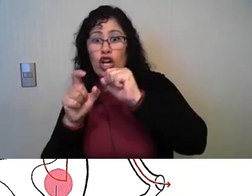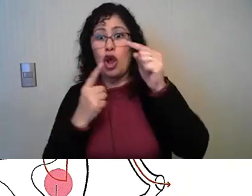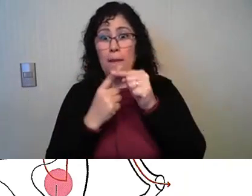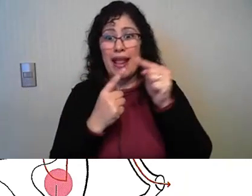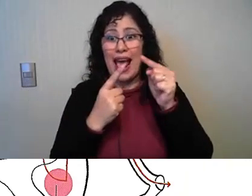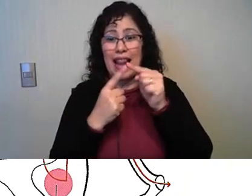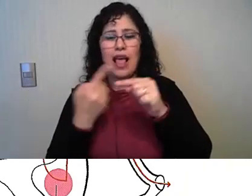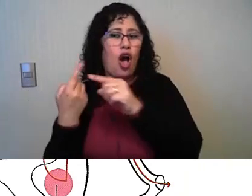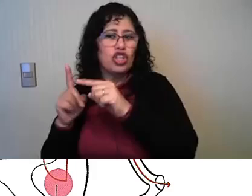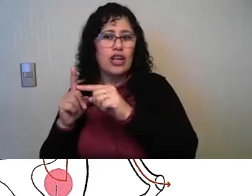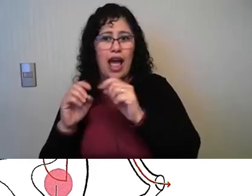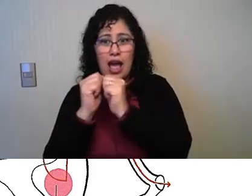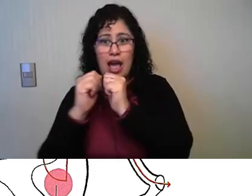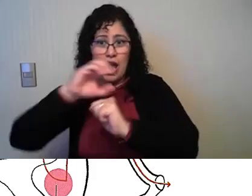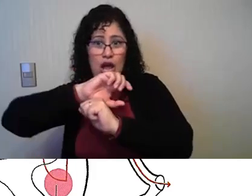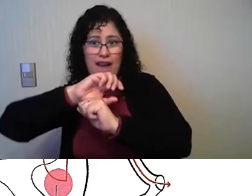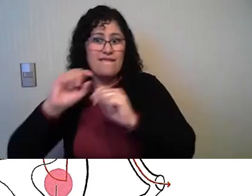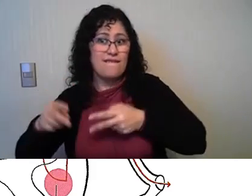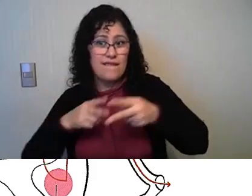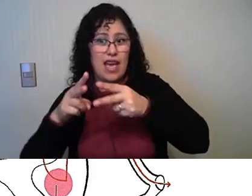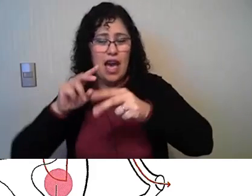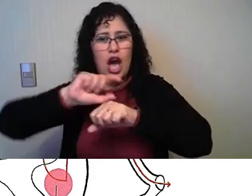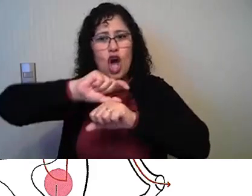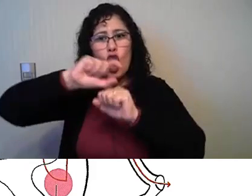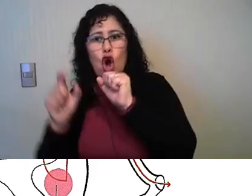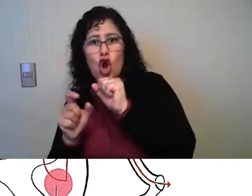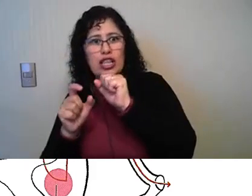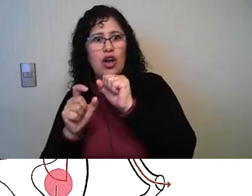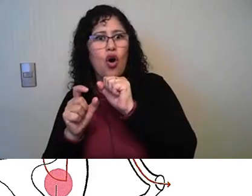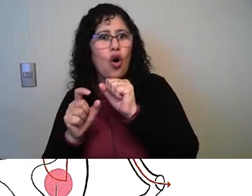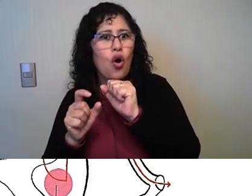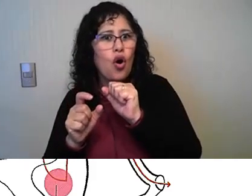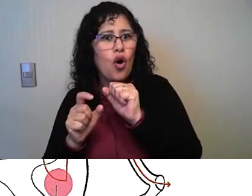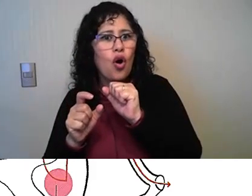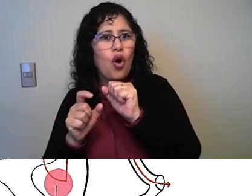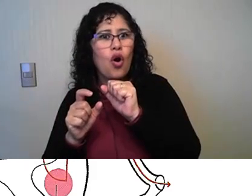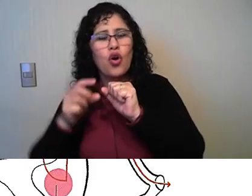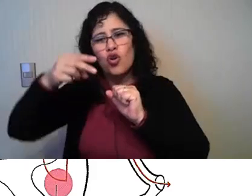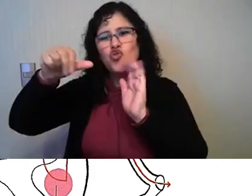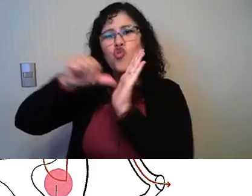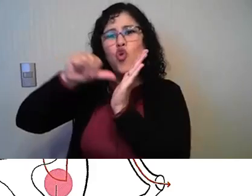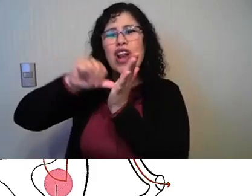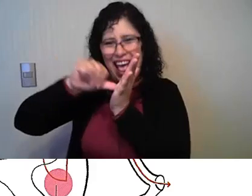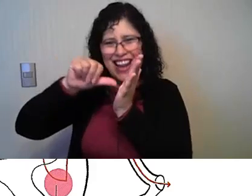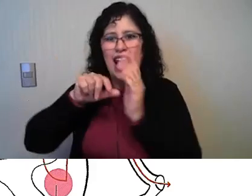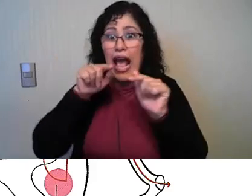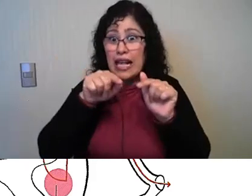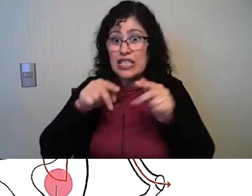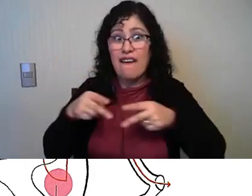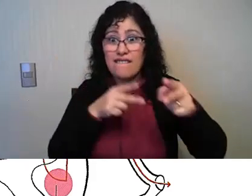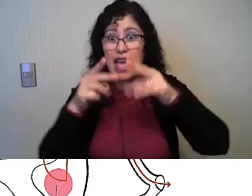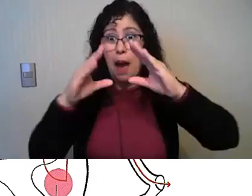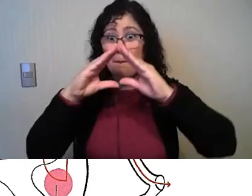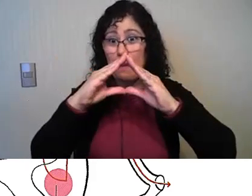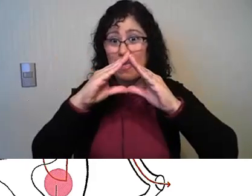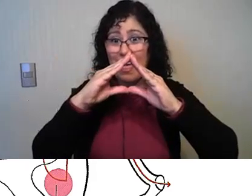los nombramos también como vía piramidal, que lo pueden encontrar en la literatura. La vía piramidal está compuesta por